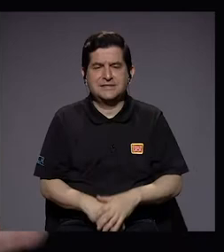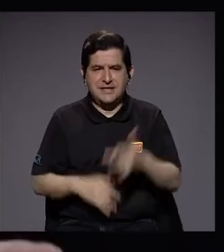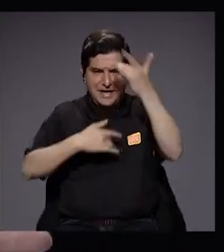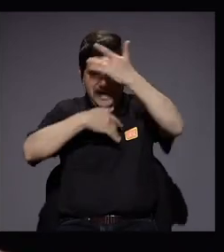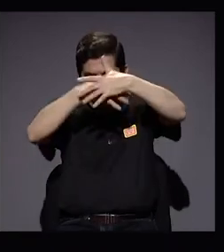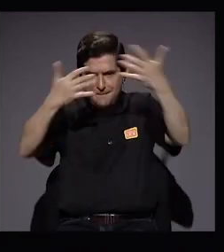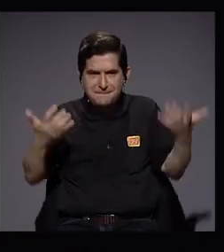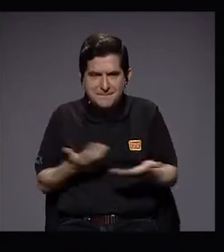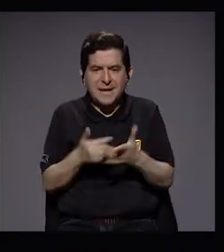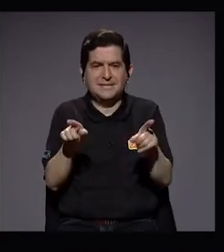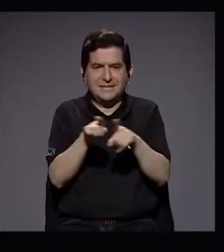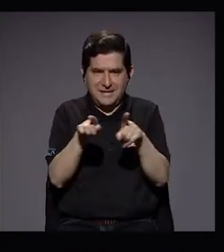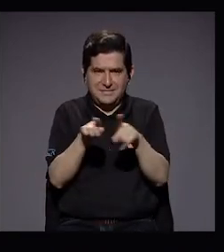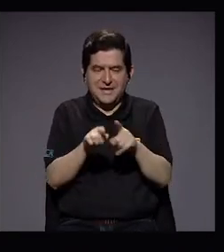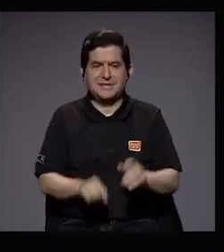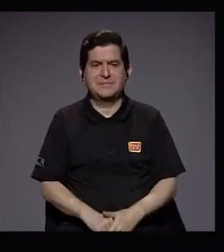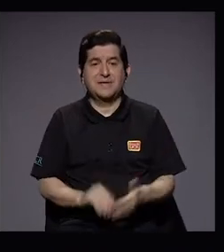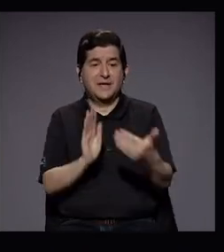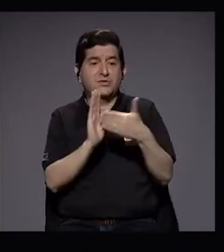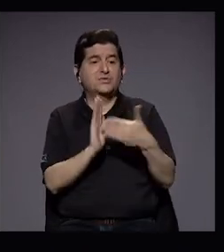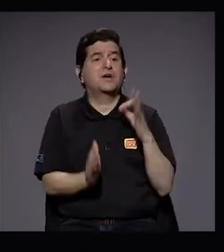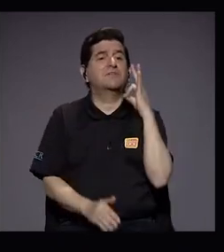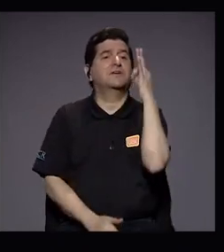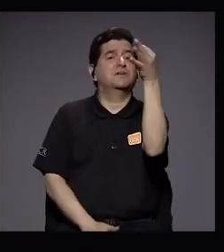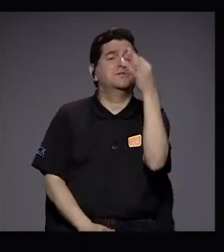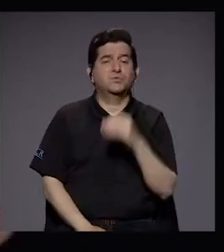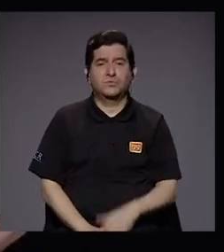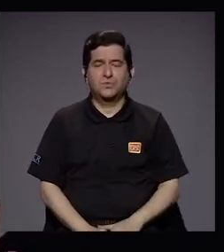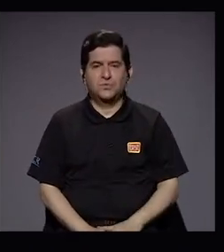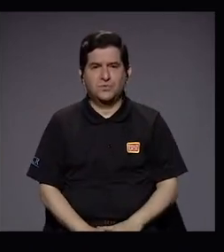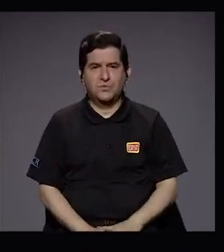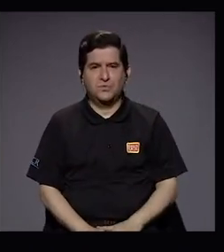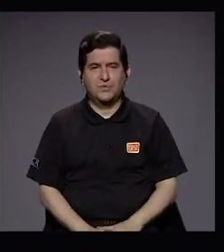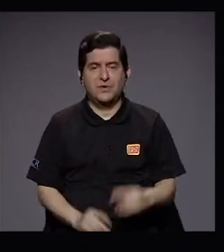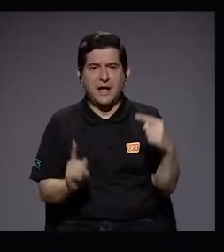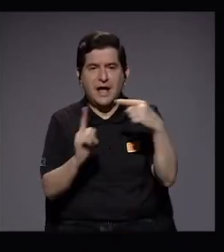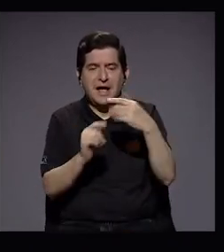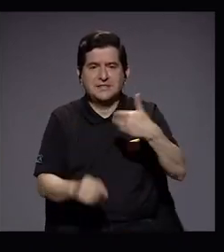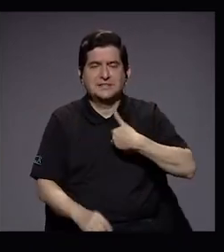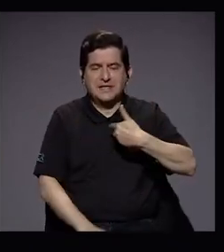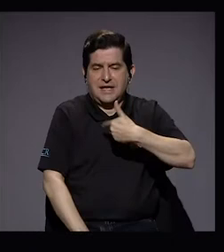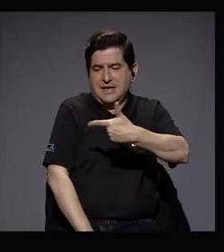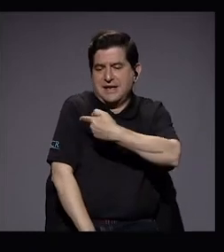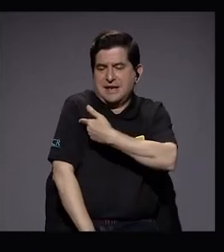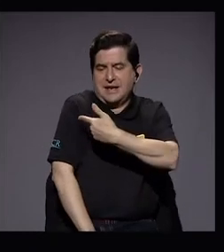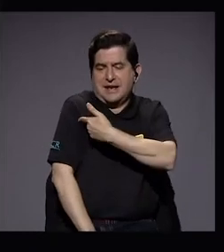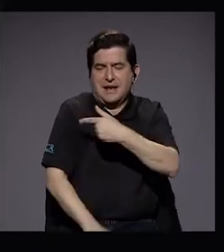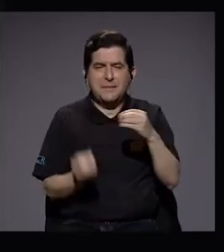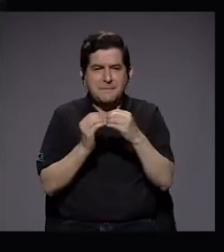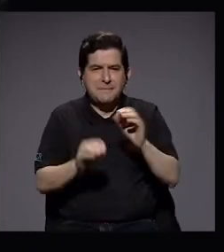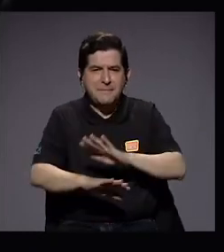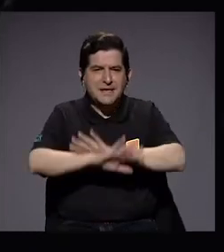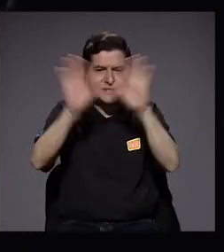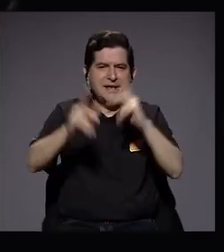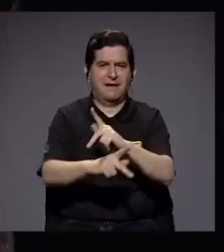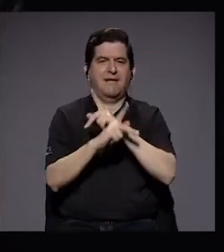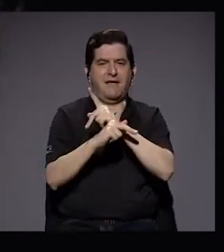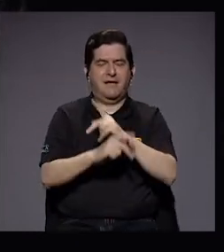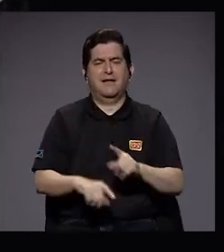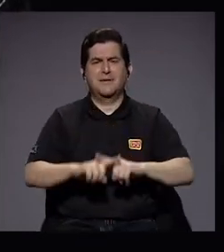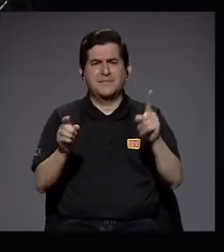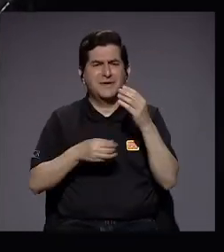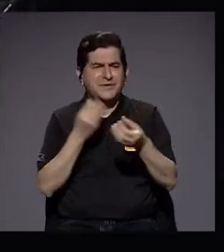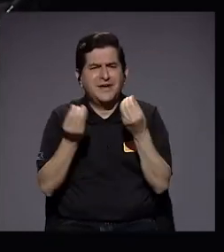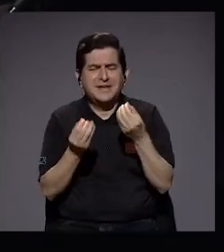una pandemia que también nos toca a largo plazo, ¿verdad? Sí, así la inmunidad es. Hasta que venga la vacuna vamos a tenerla más clara. Sí. Entonces,